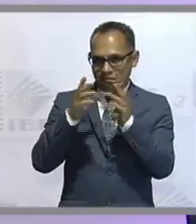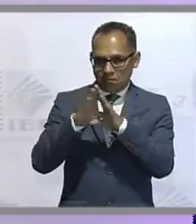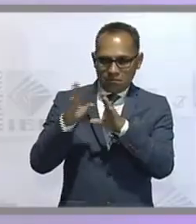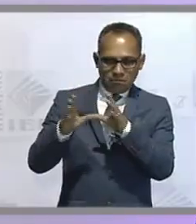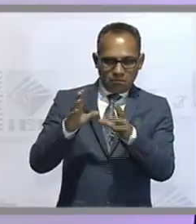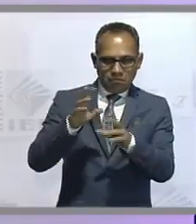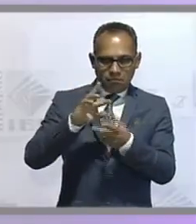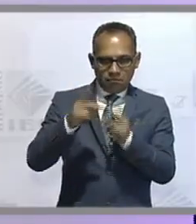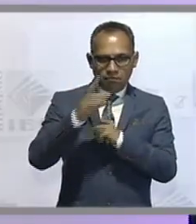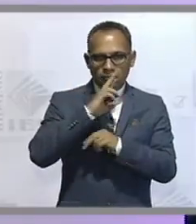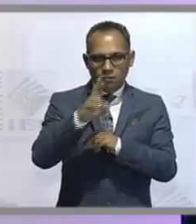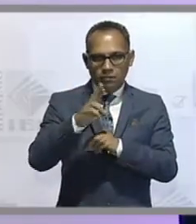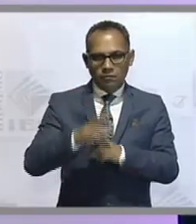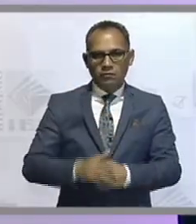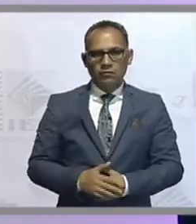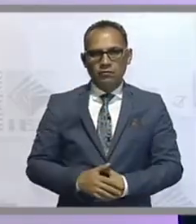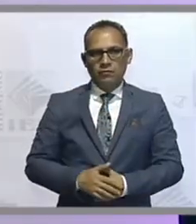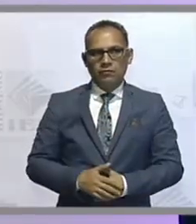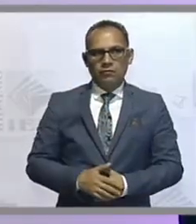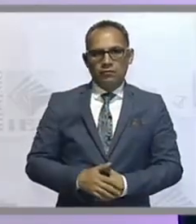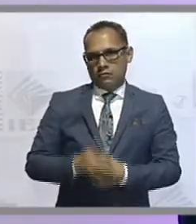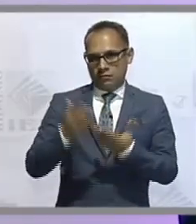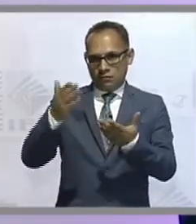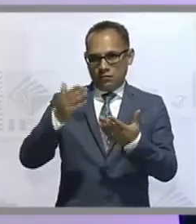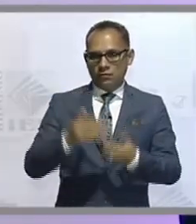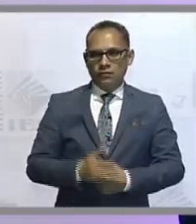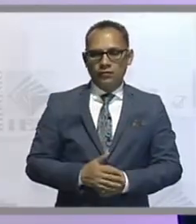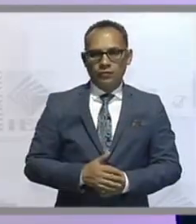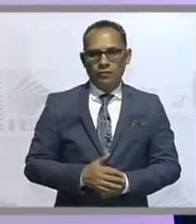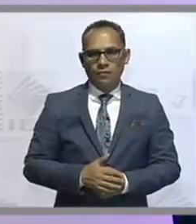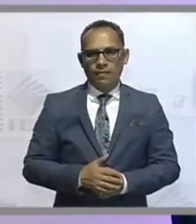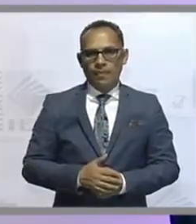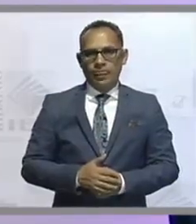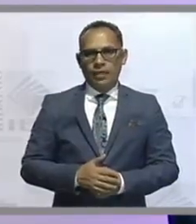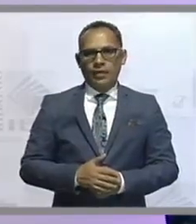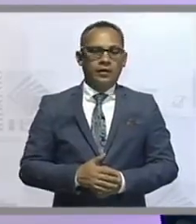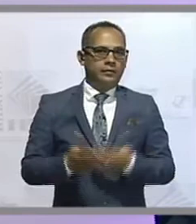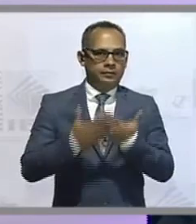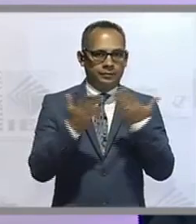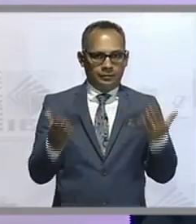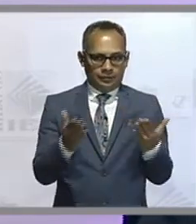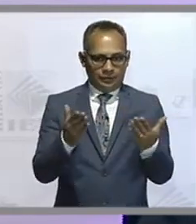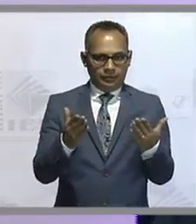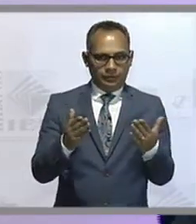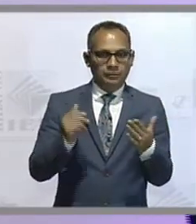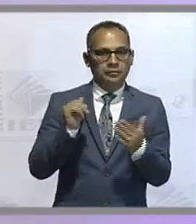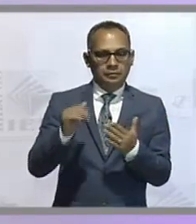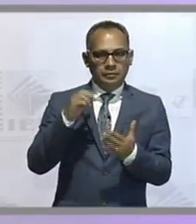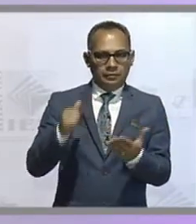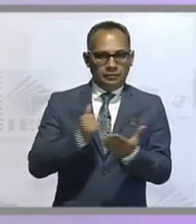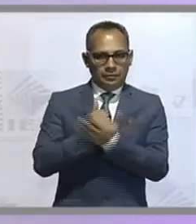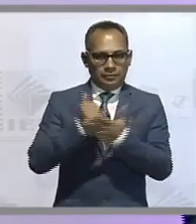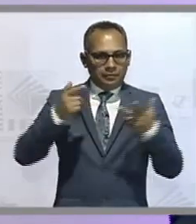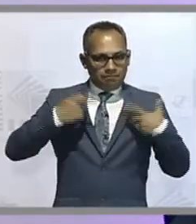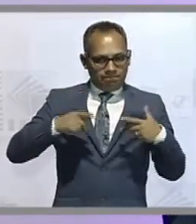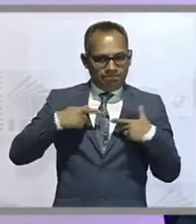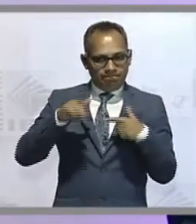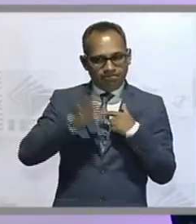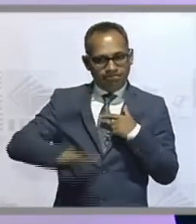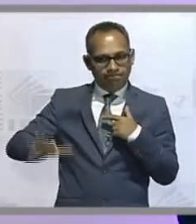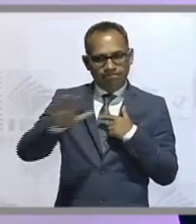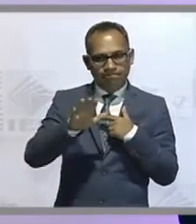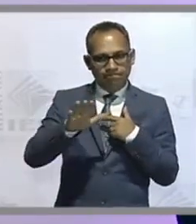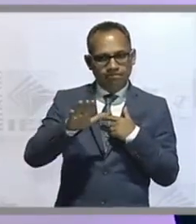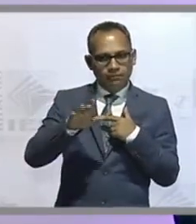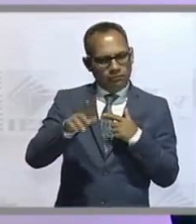réplica gracias tiene la voz candidato en la actualidad la ciudadanía ya no quiere más